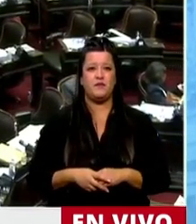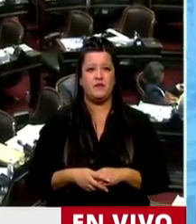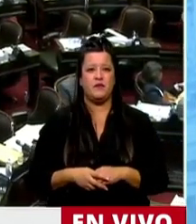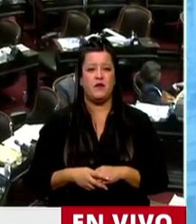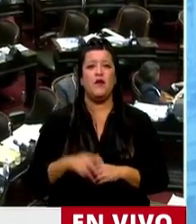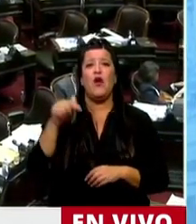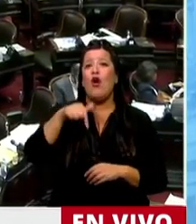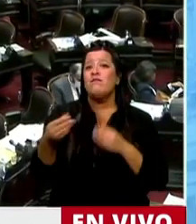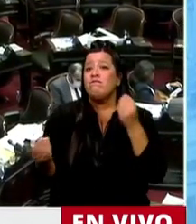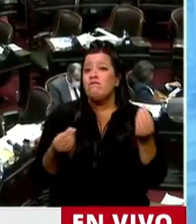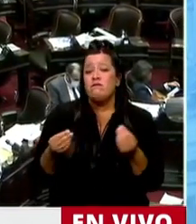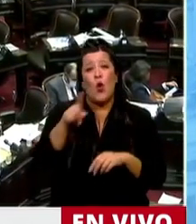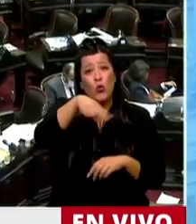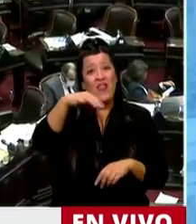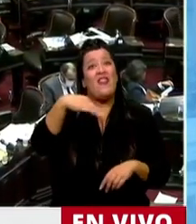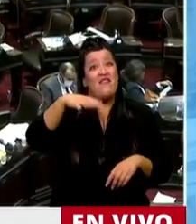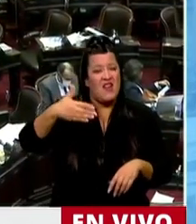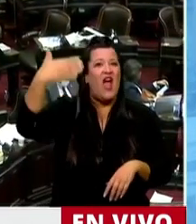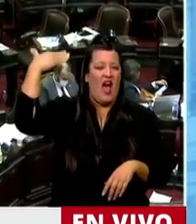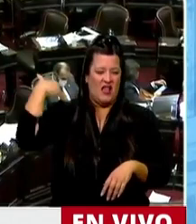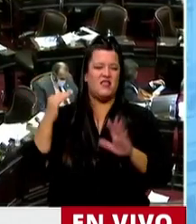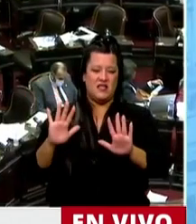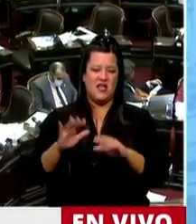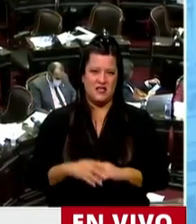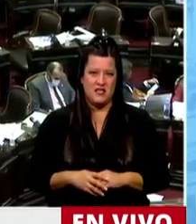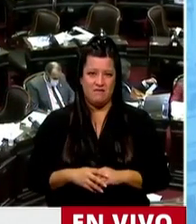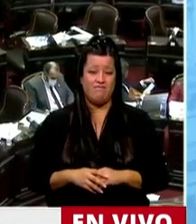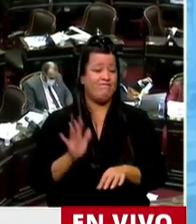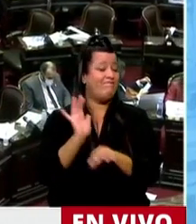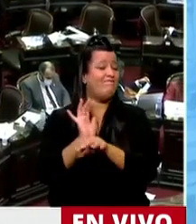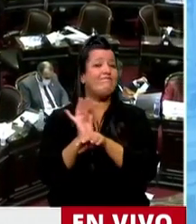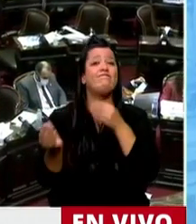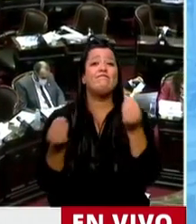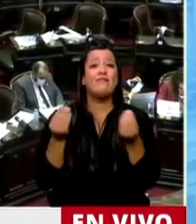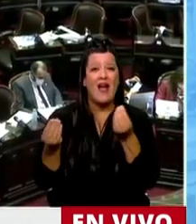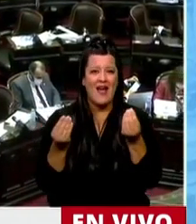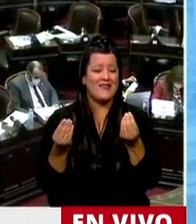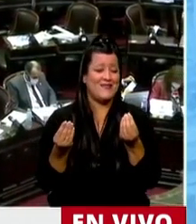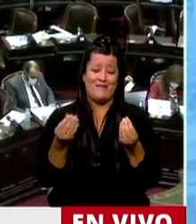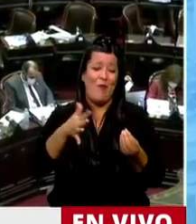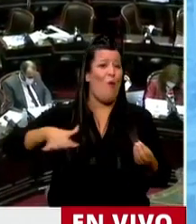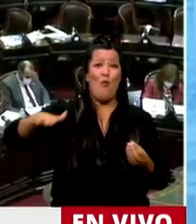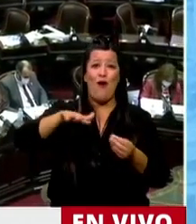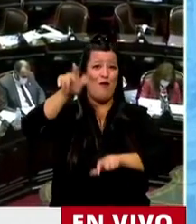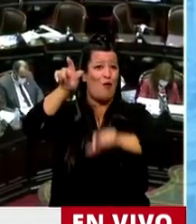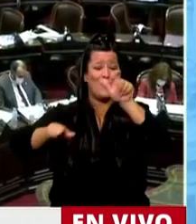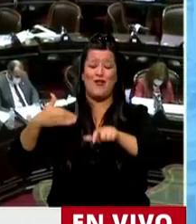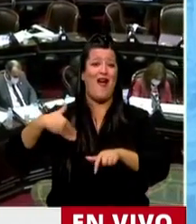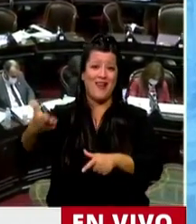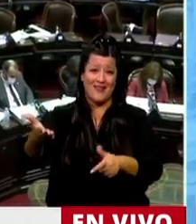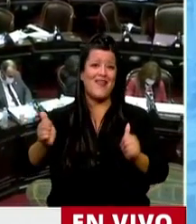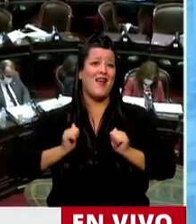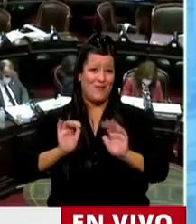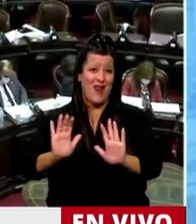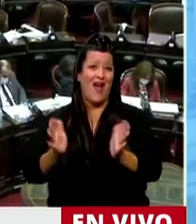haciendo es lo que ustedes debieron haber hecho, es lo que sin duda es lo que el pueblo argentino espera.